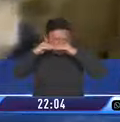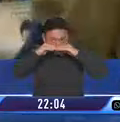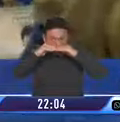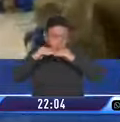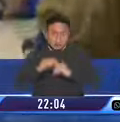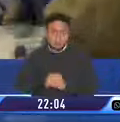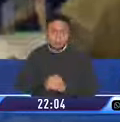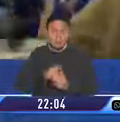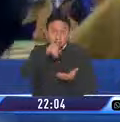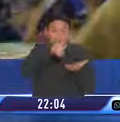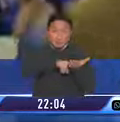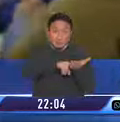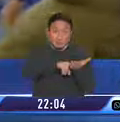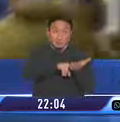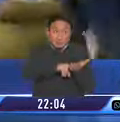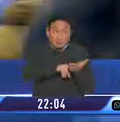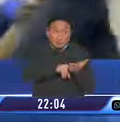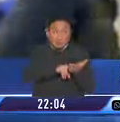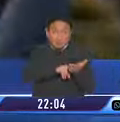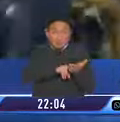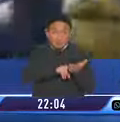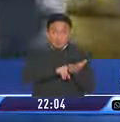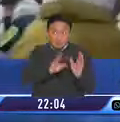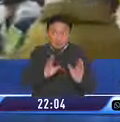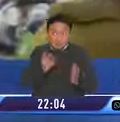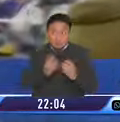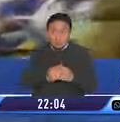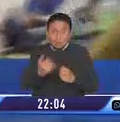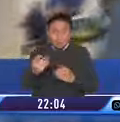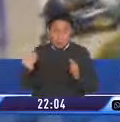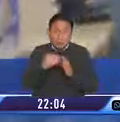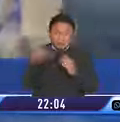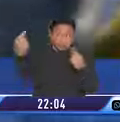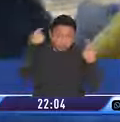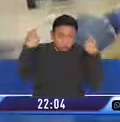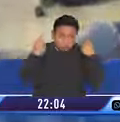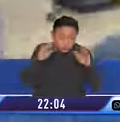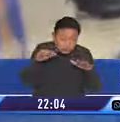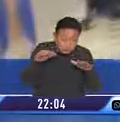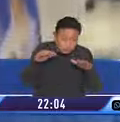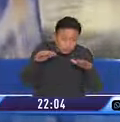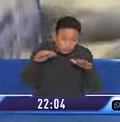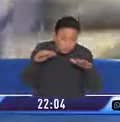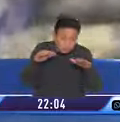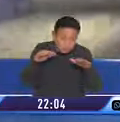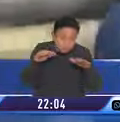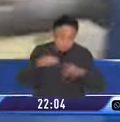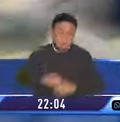y recostados, intuían la mejor posición por si alguna bala más viajaba fuera de algún cañón.